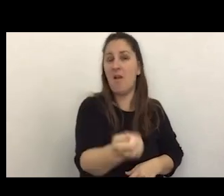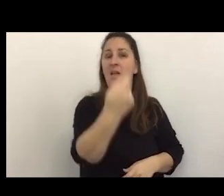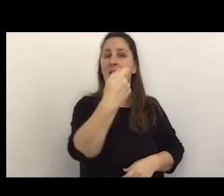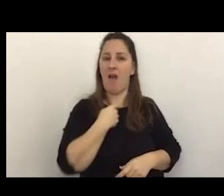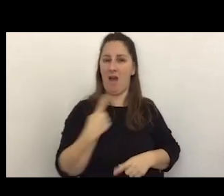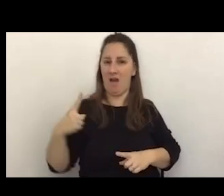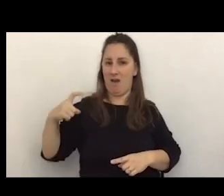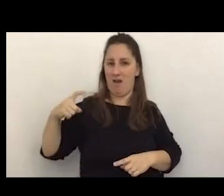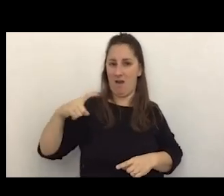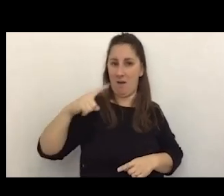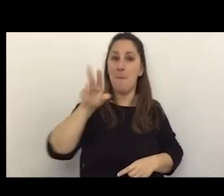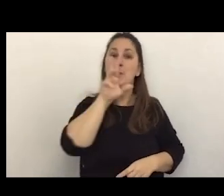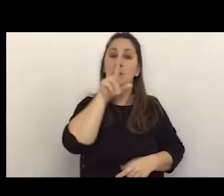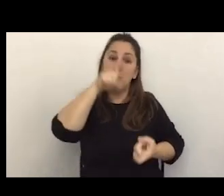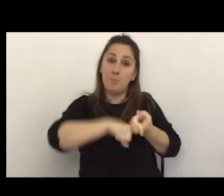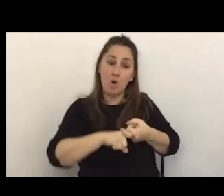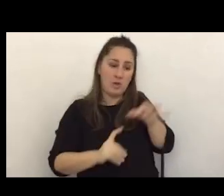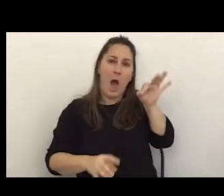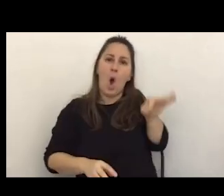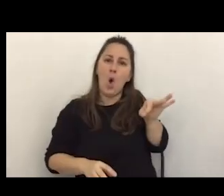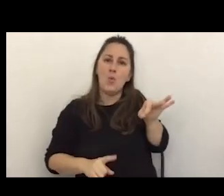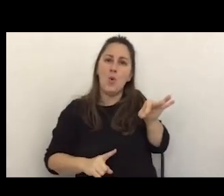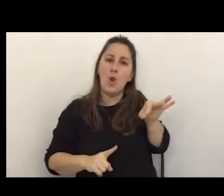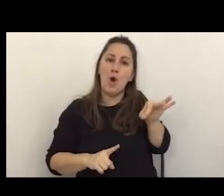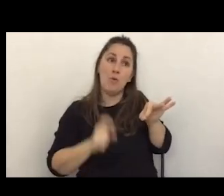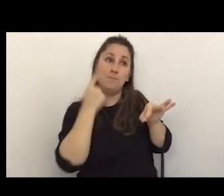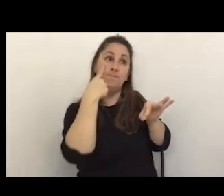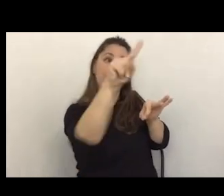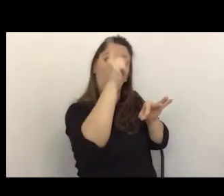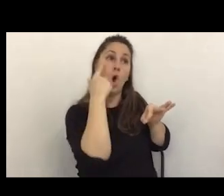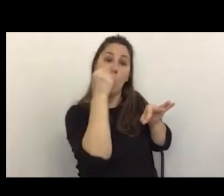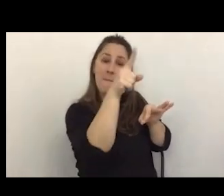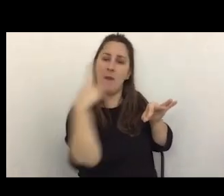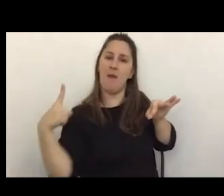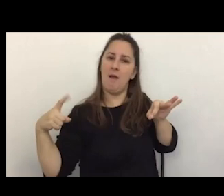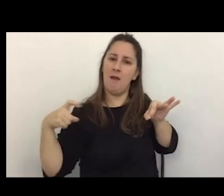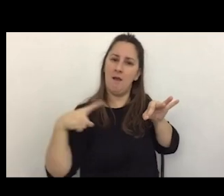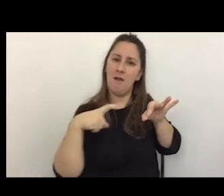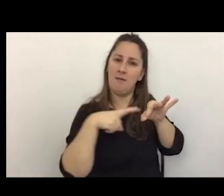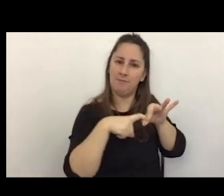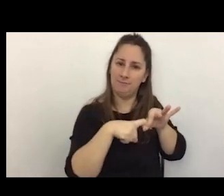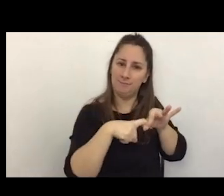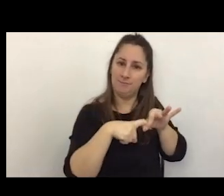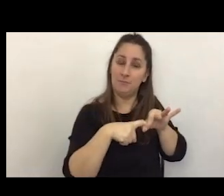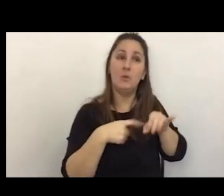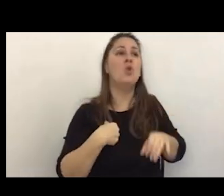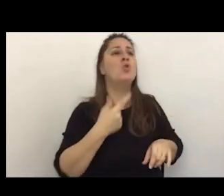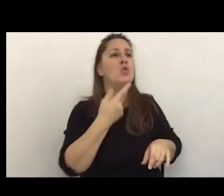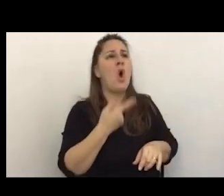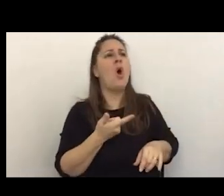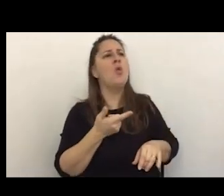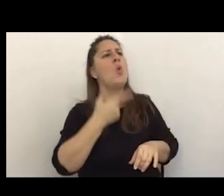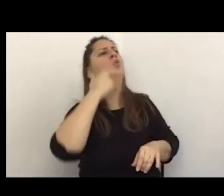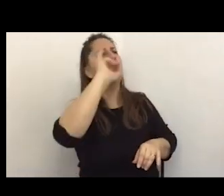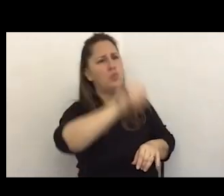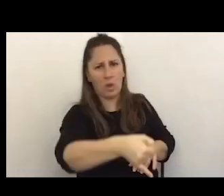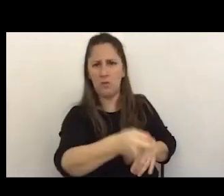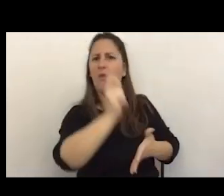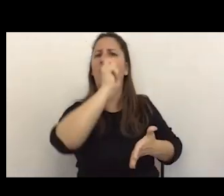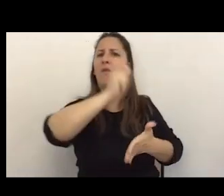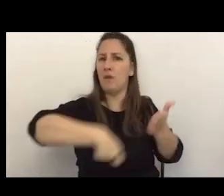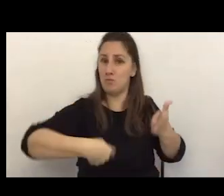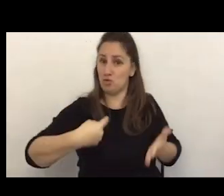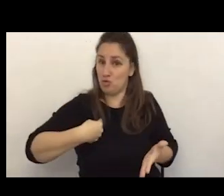sea inseminado con él por alguna de las técnicas. Cuando doy mi consentimiento para